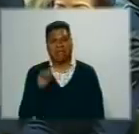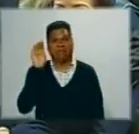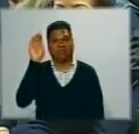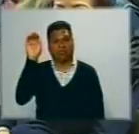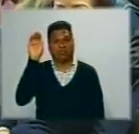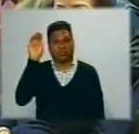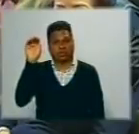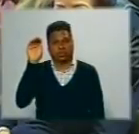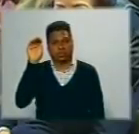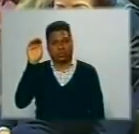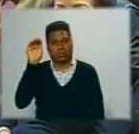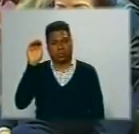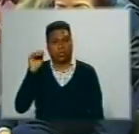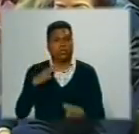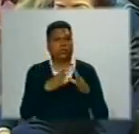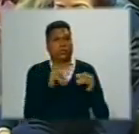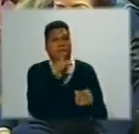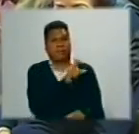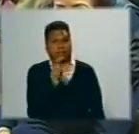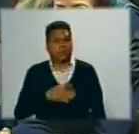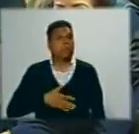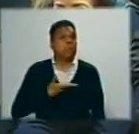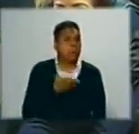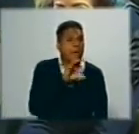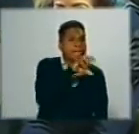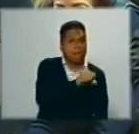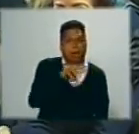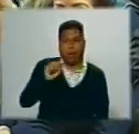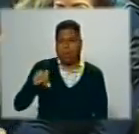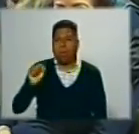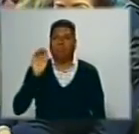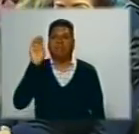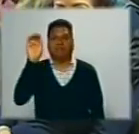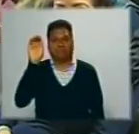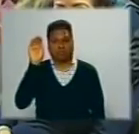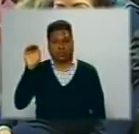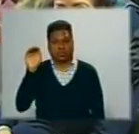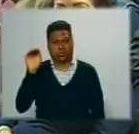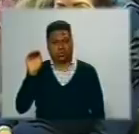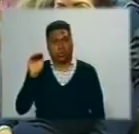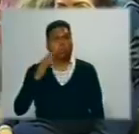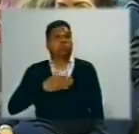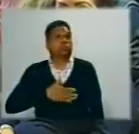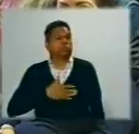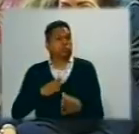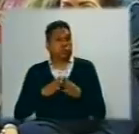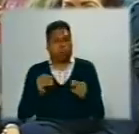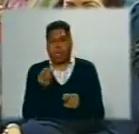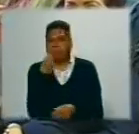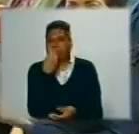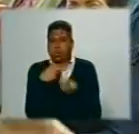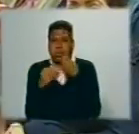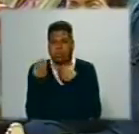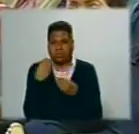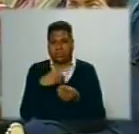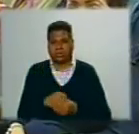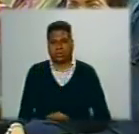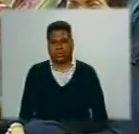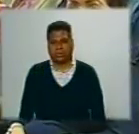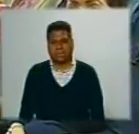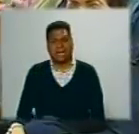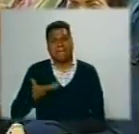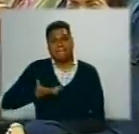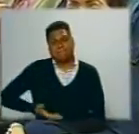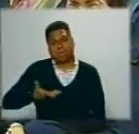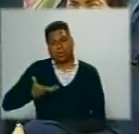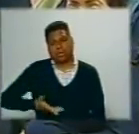del abastecimiento y también el futuro del acceso al consumo. Que es importante